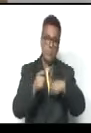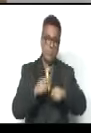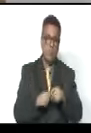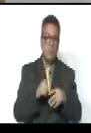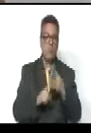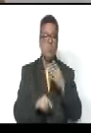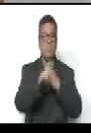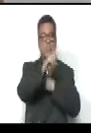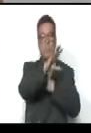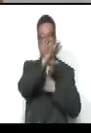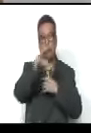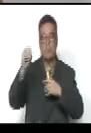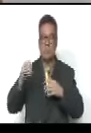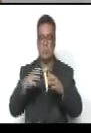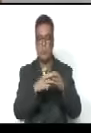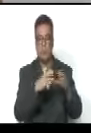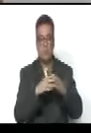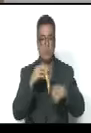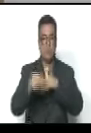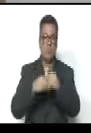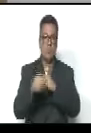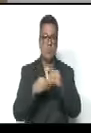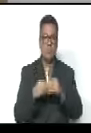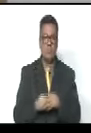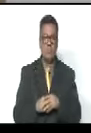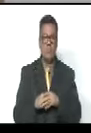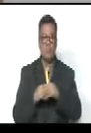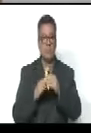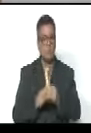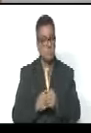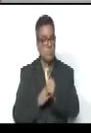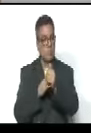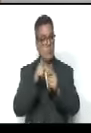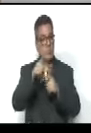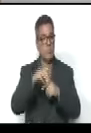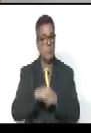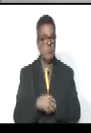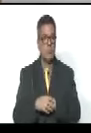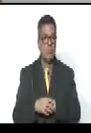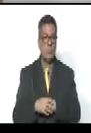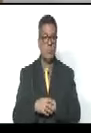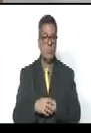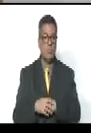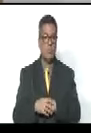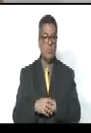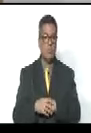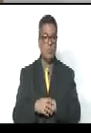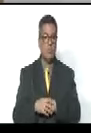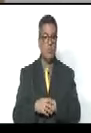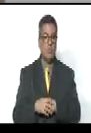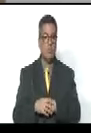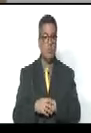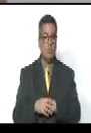más de 150 reuniones realizadas, nos condujo a este